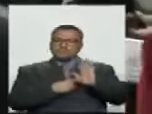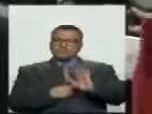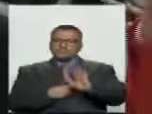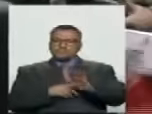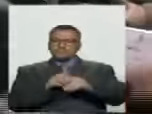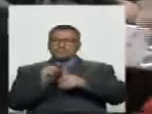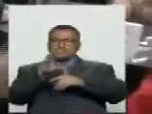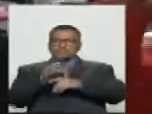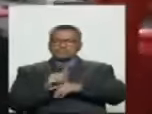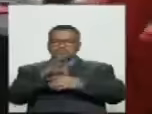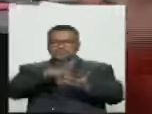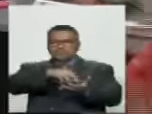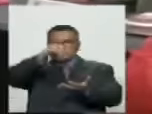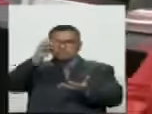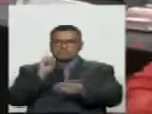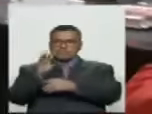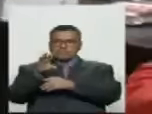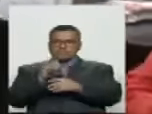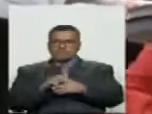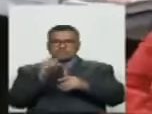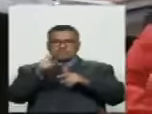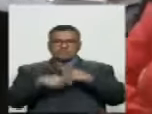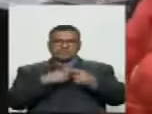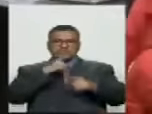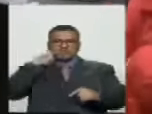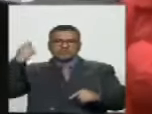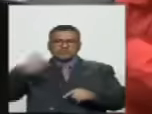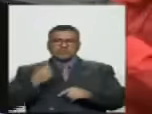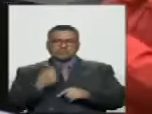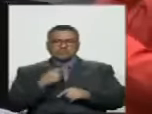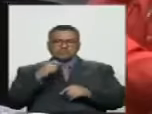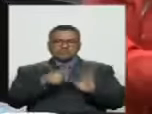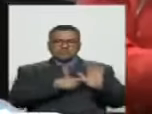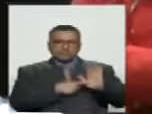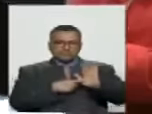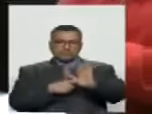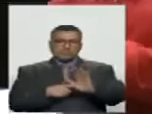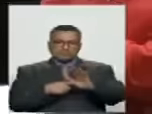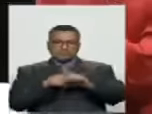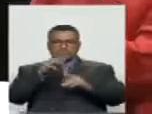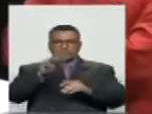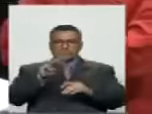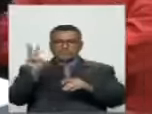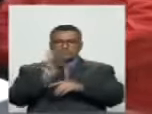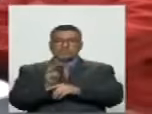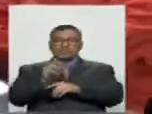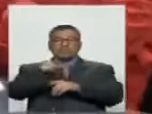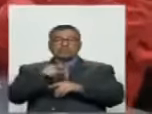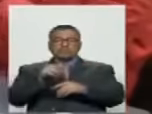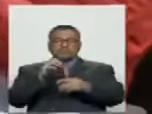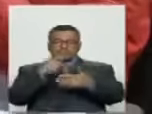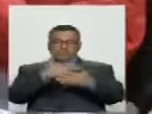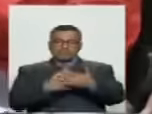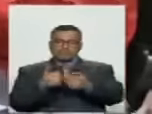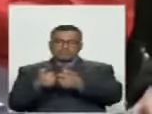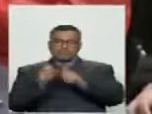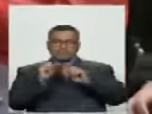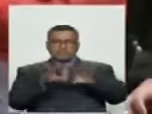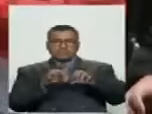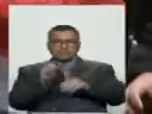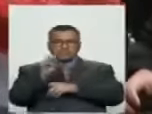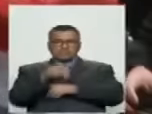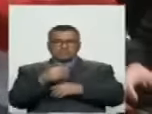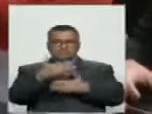replicó, copió un mensaje de odio y lo colocó en su estado de WhatsApp. O le escribió en un grupo de la